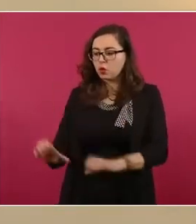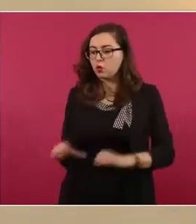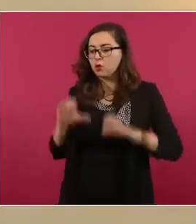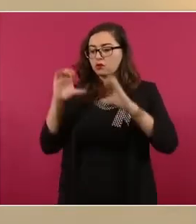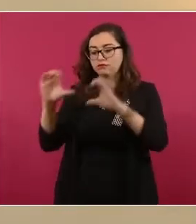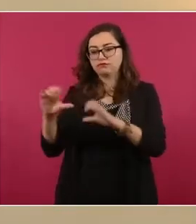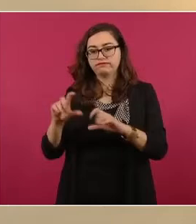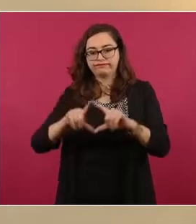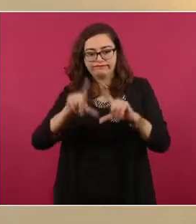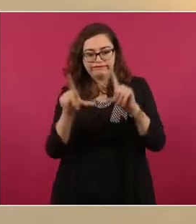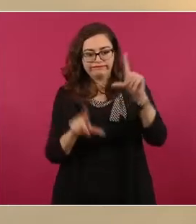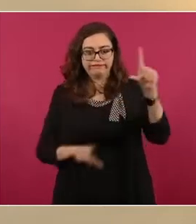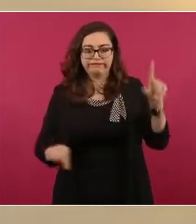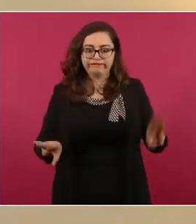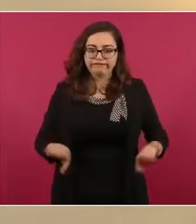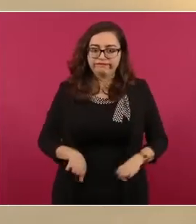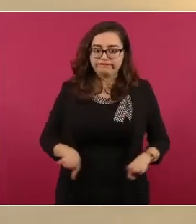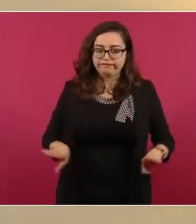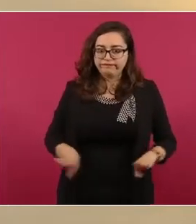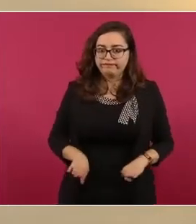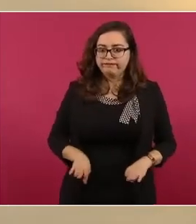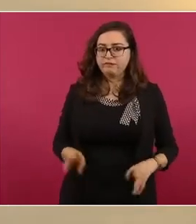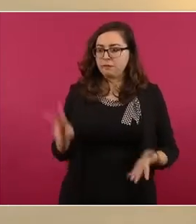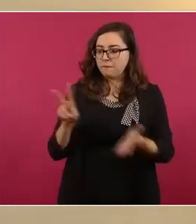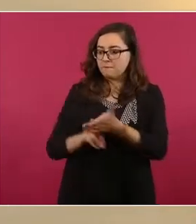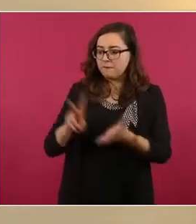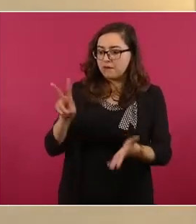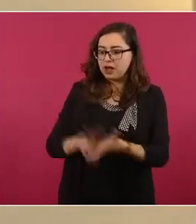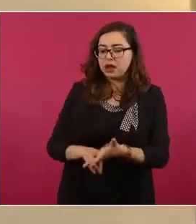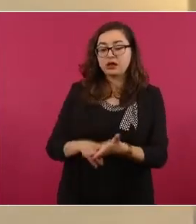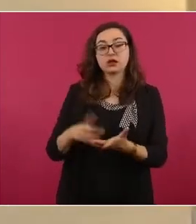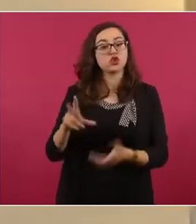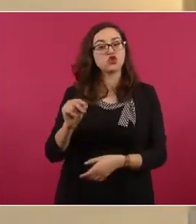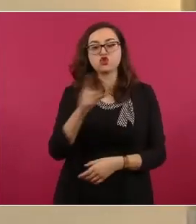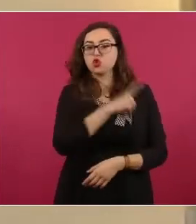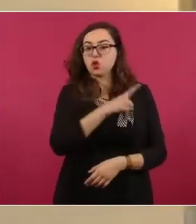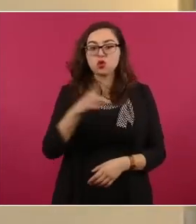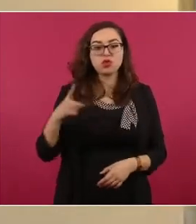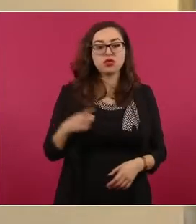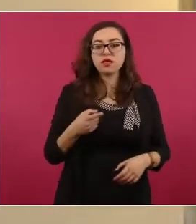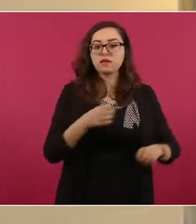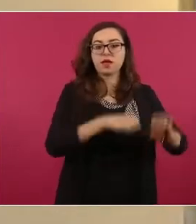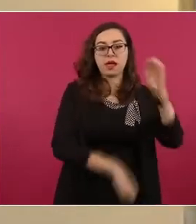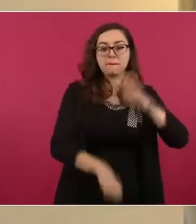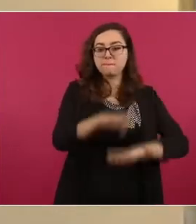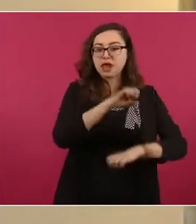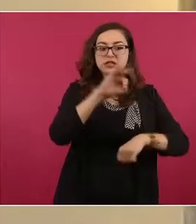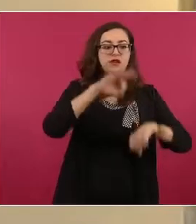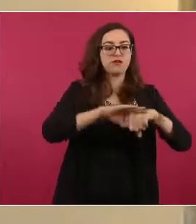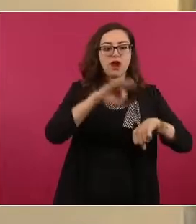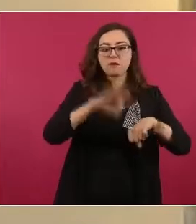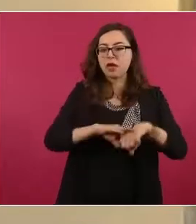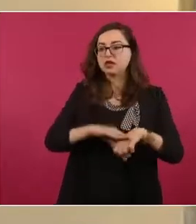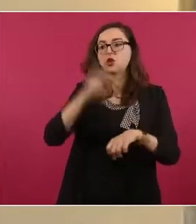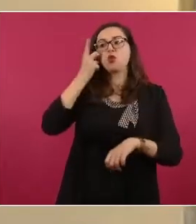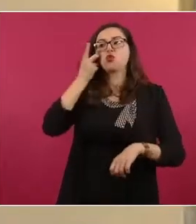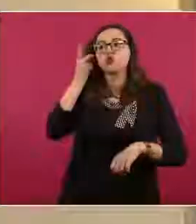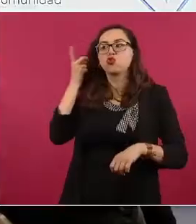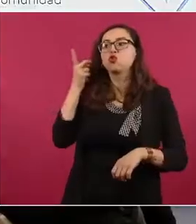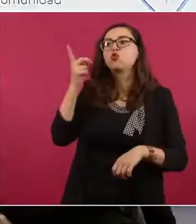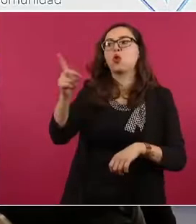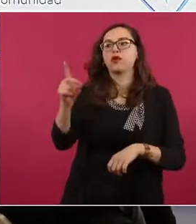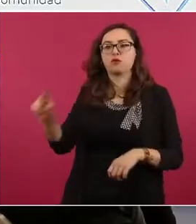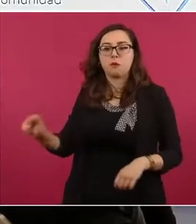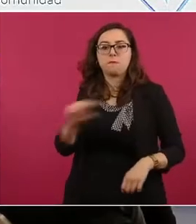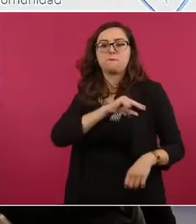de México, son conocimientos milenarios que no se deben de patentar o patrimonializar o privatizar